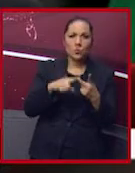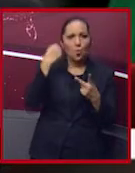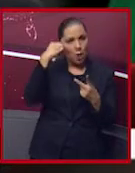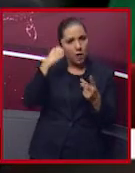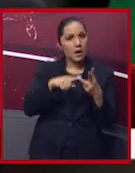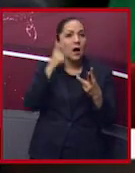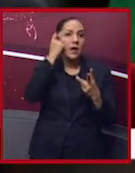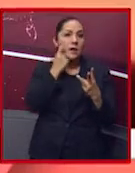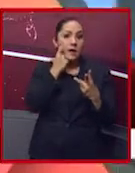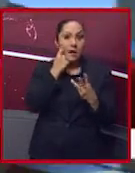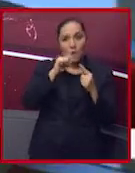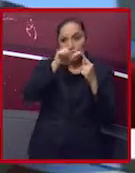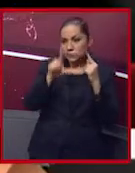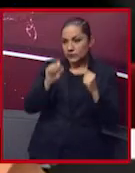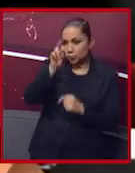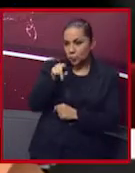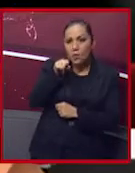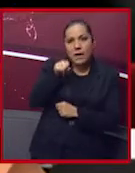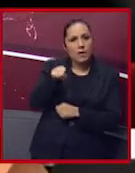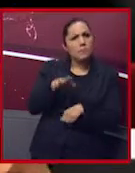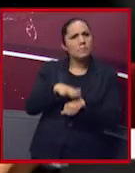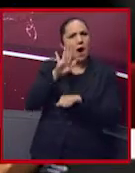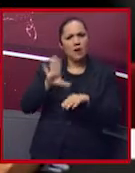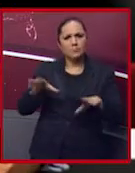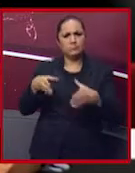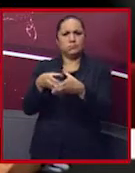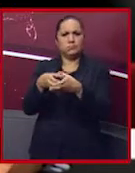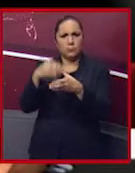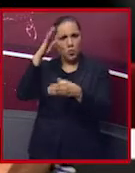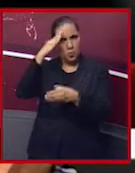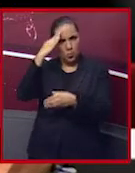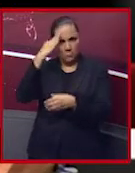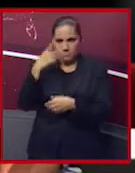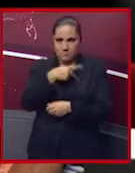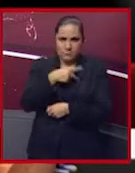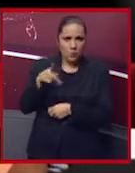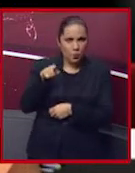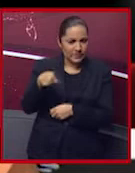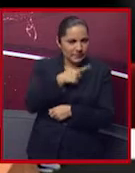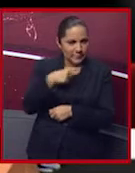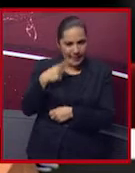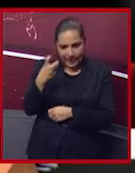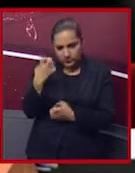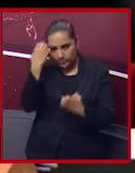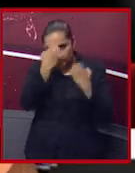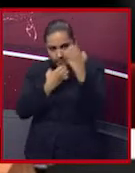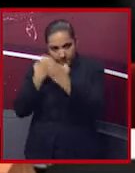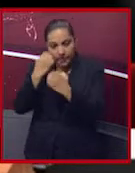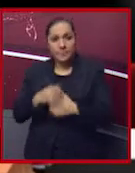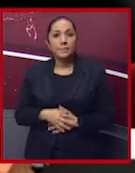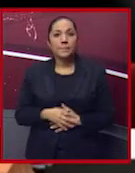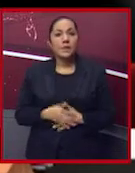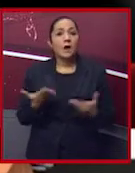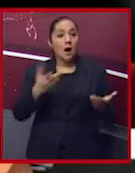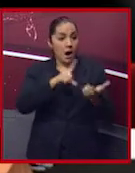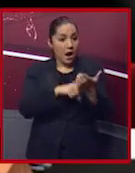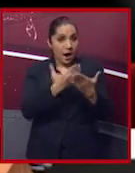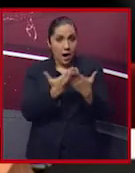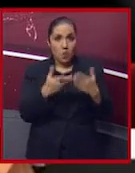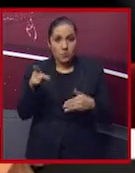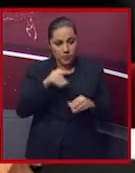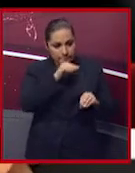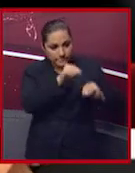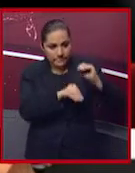se han quedado atrás. Y que de alguna manera ya se dijo, es que la política social es insuficiente.